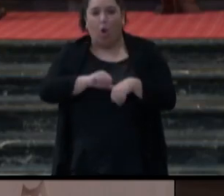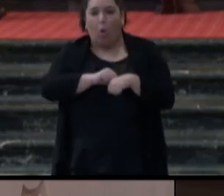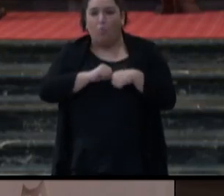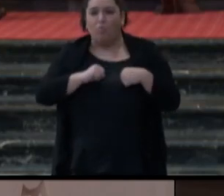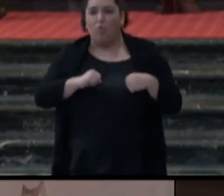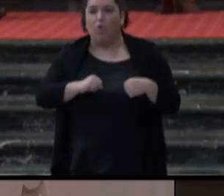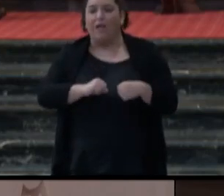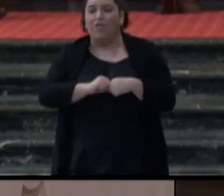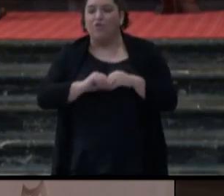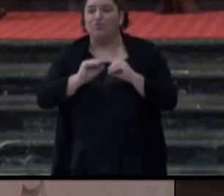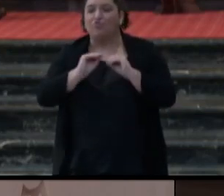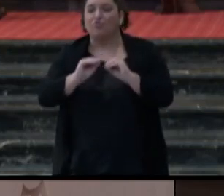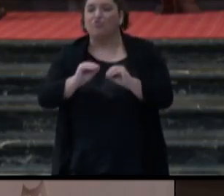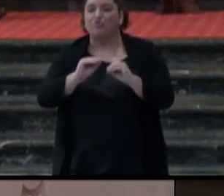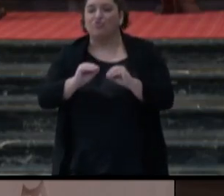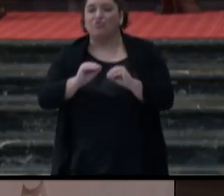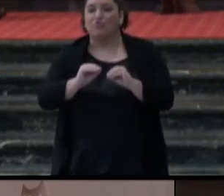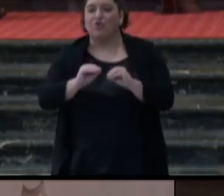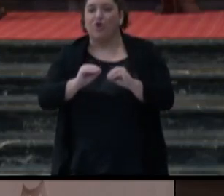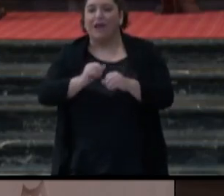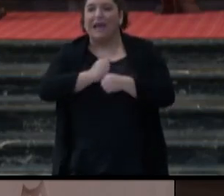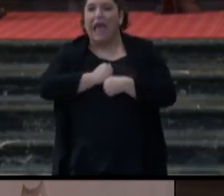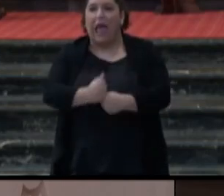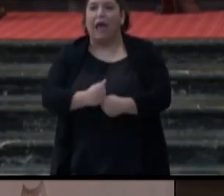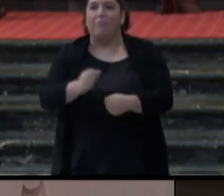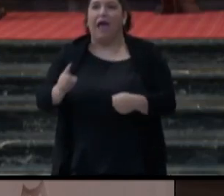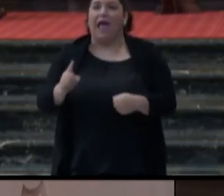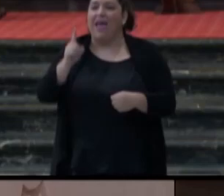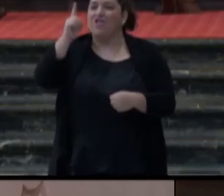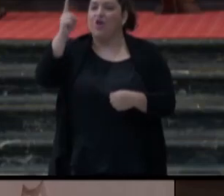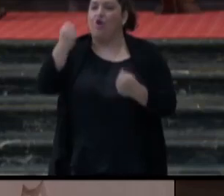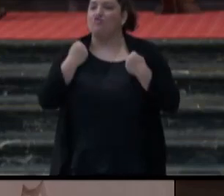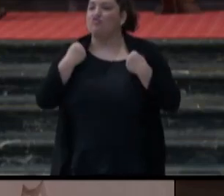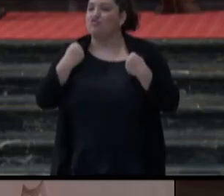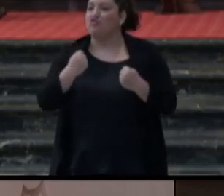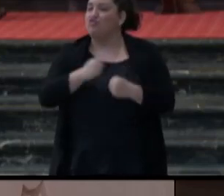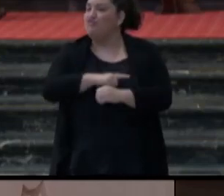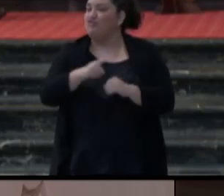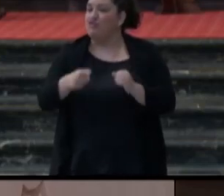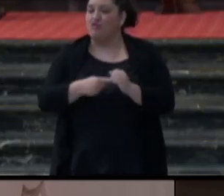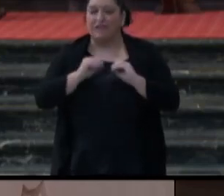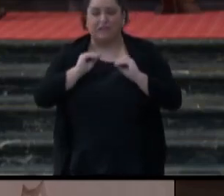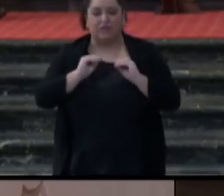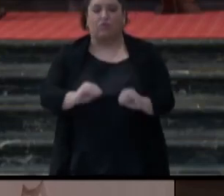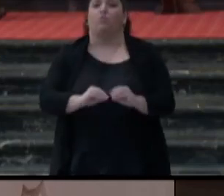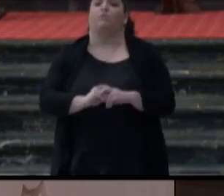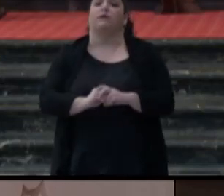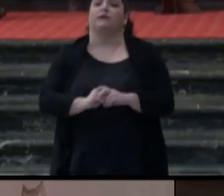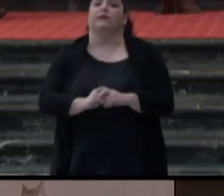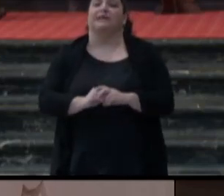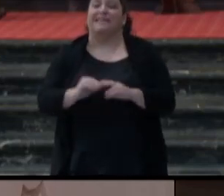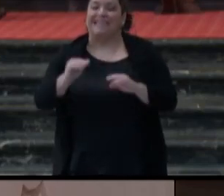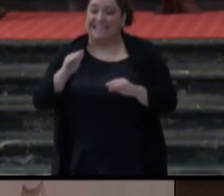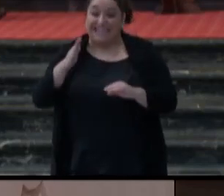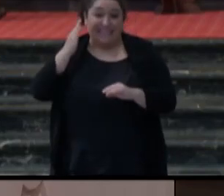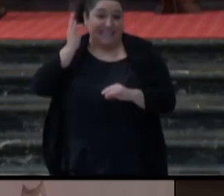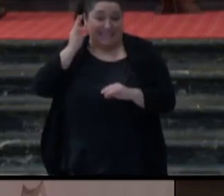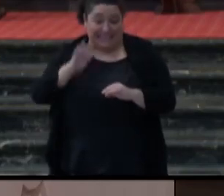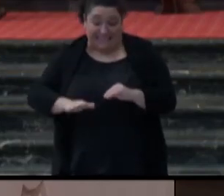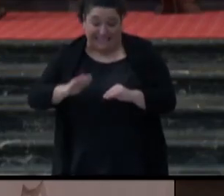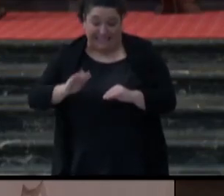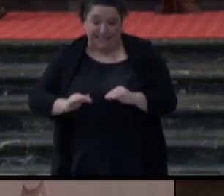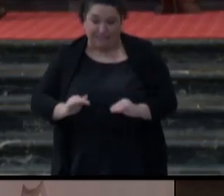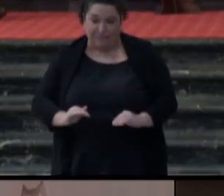Teresita un corazón que ama a Dios con todas sus fuerzas y desde niña